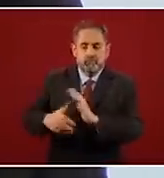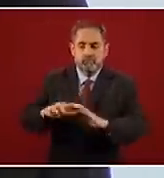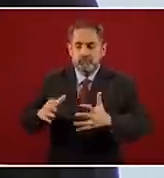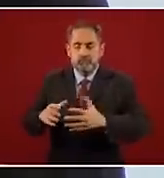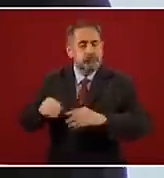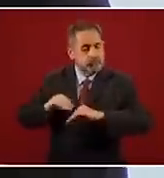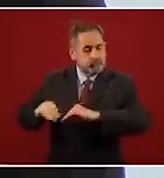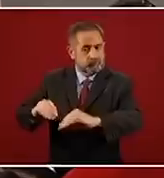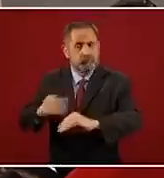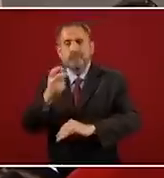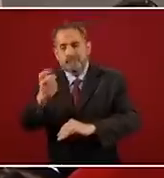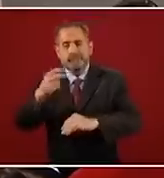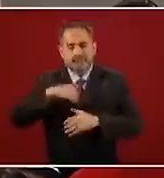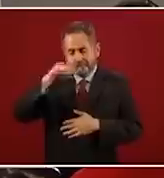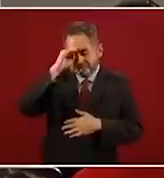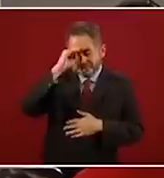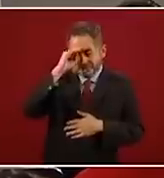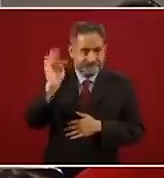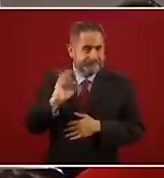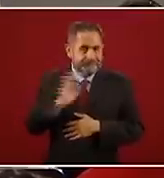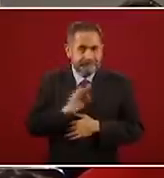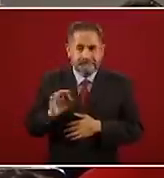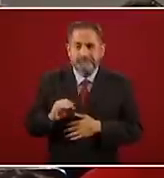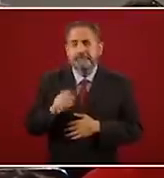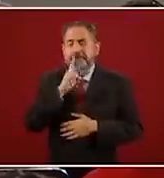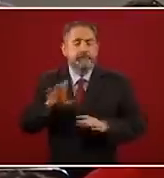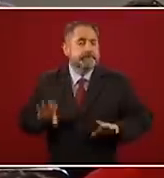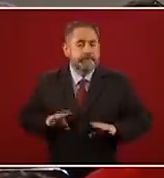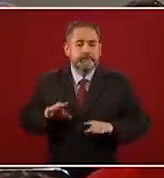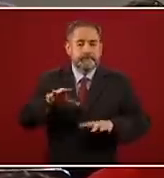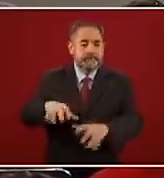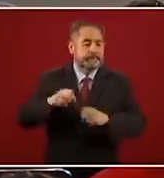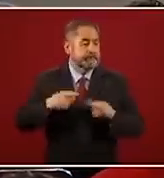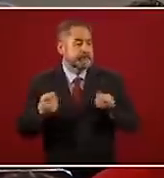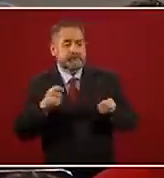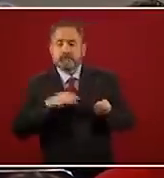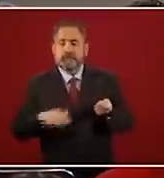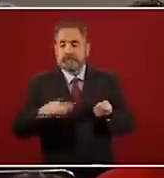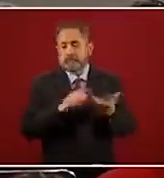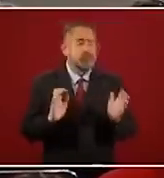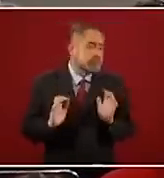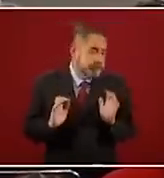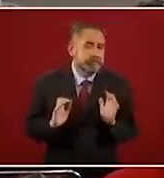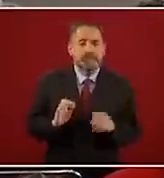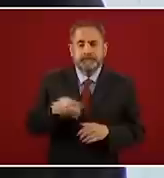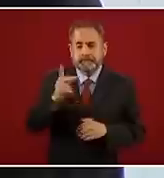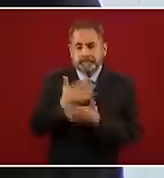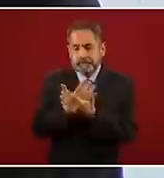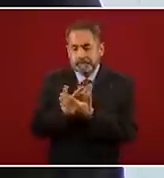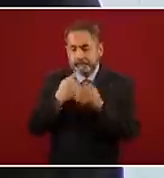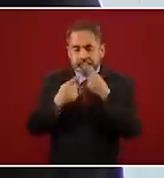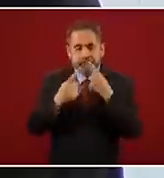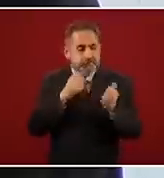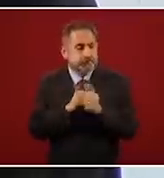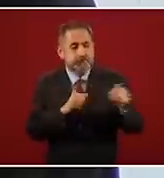costos de operación. Por eso creemos que conviene que Pemex sea el operador de este campo. Pero esto está en